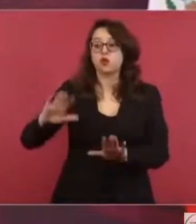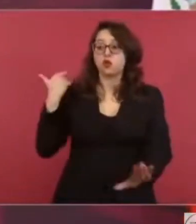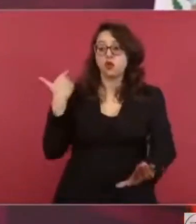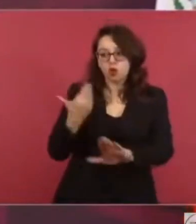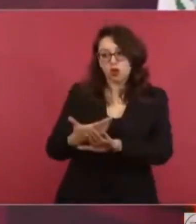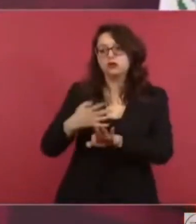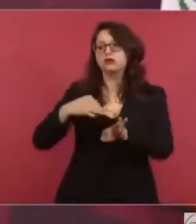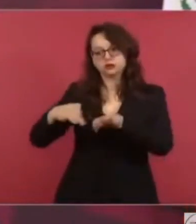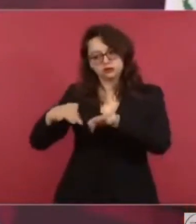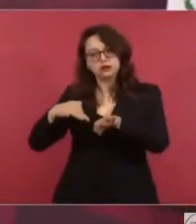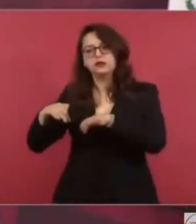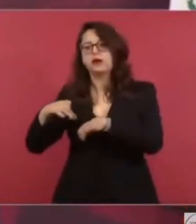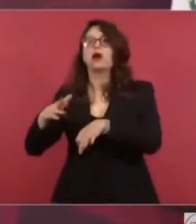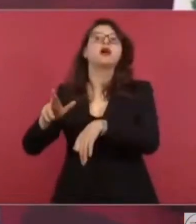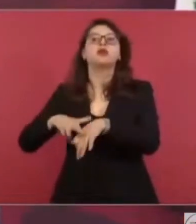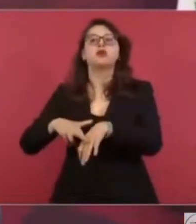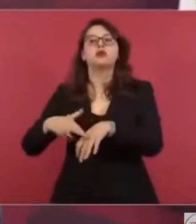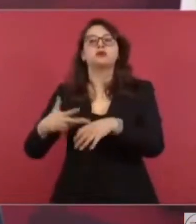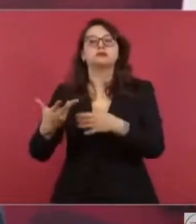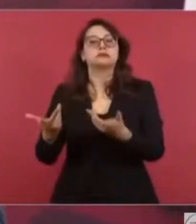casi con todos